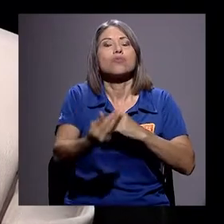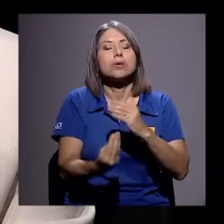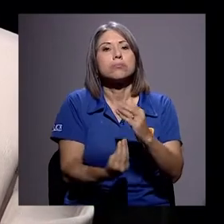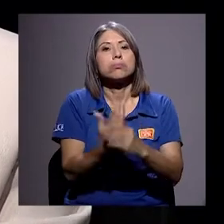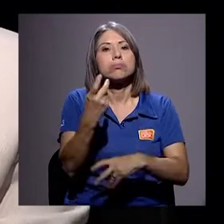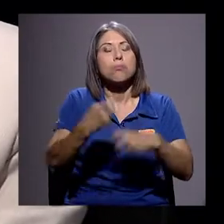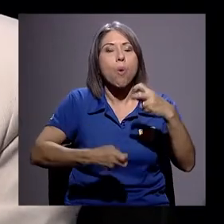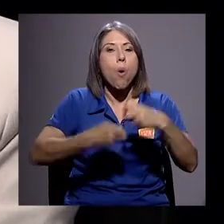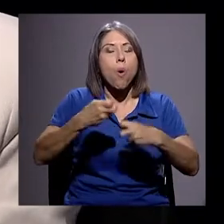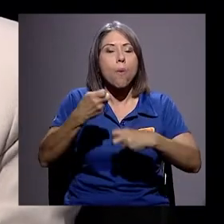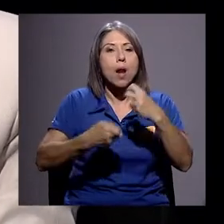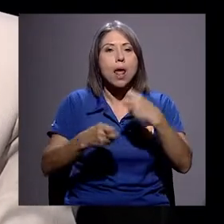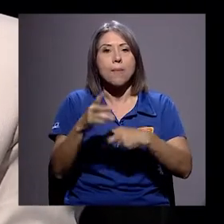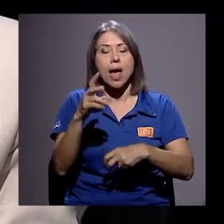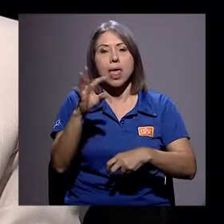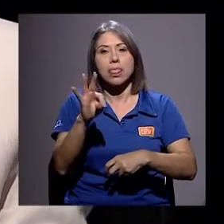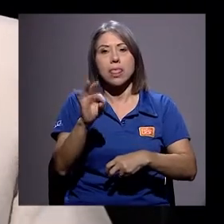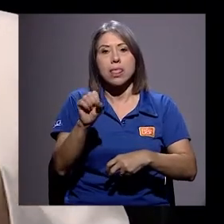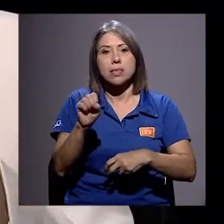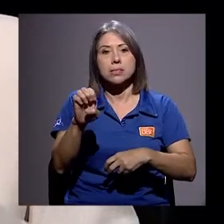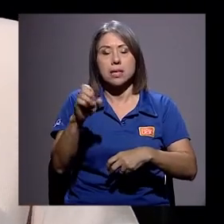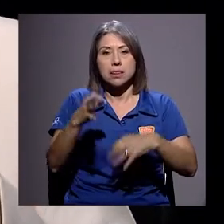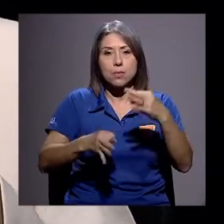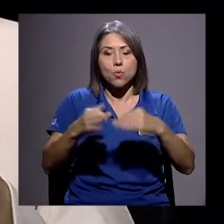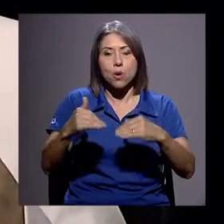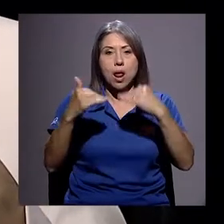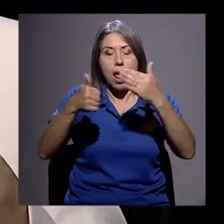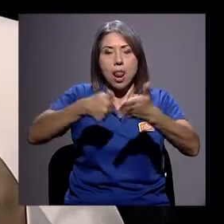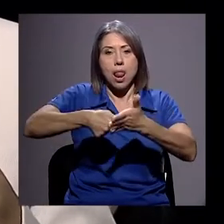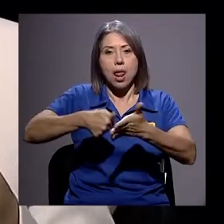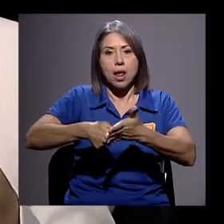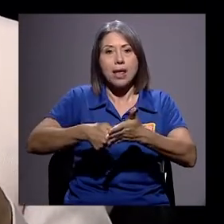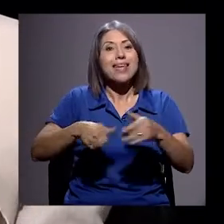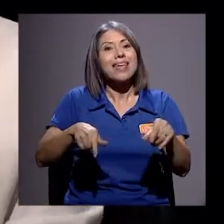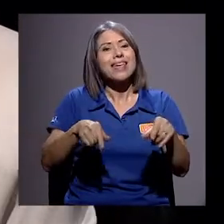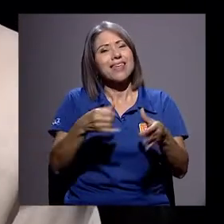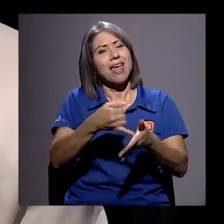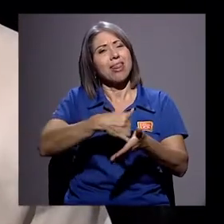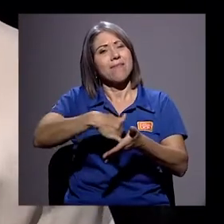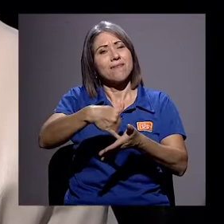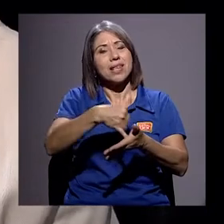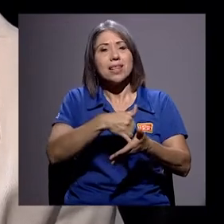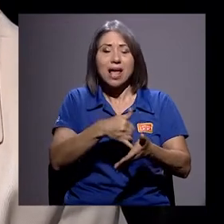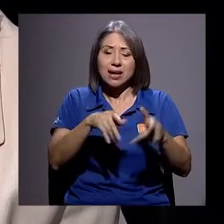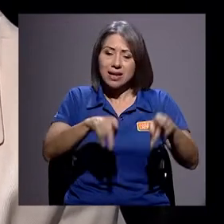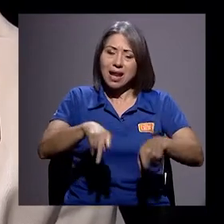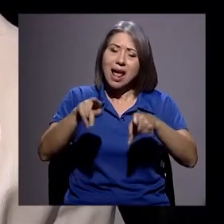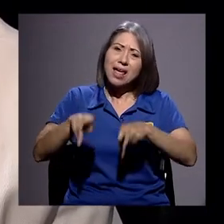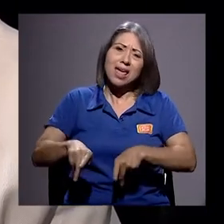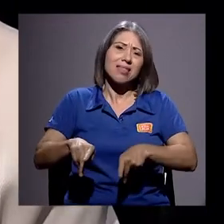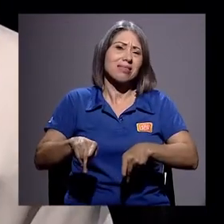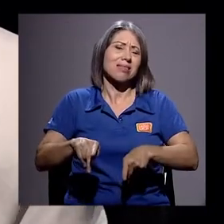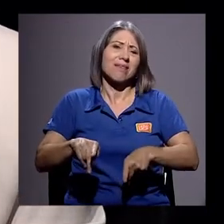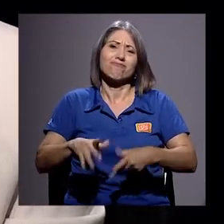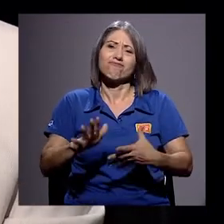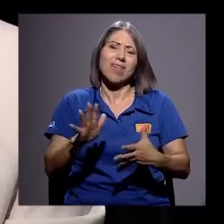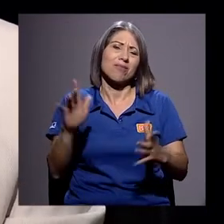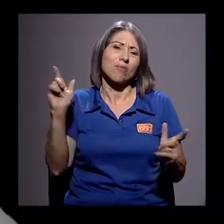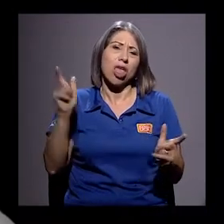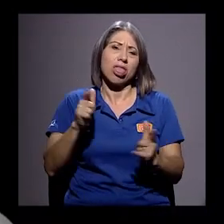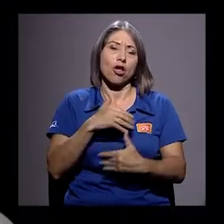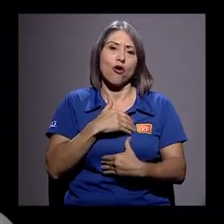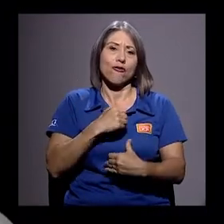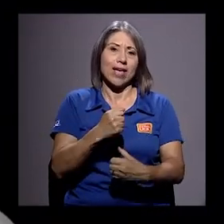al tribunal y que ahí que oros jonan de nuevo la confianza de la ciudadanía en los partidos políticos